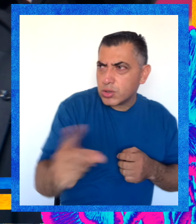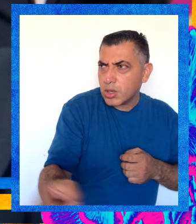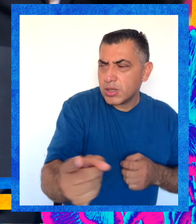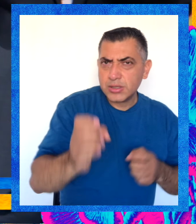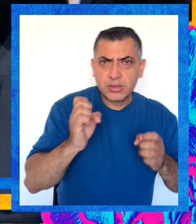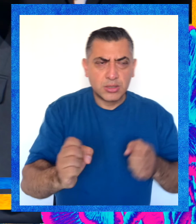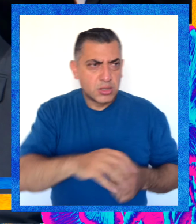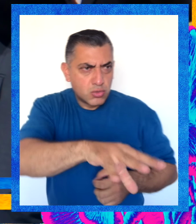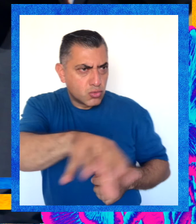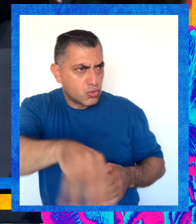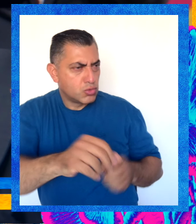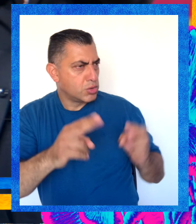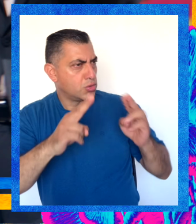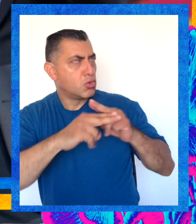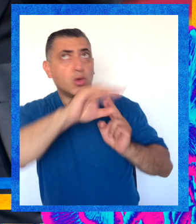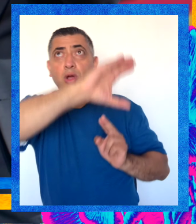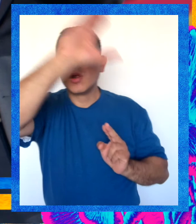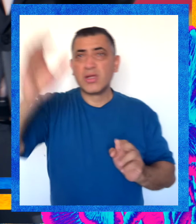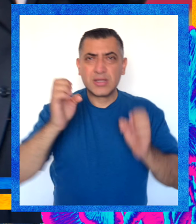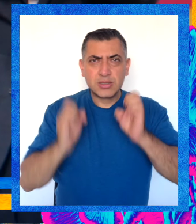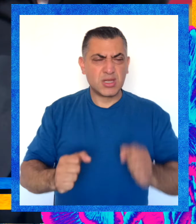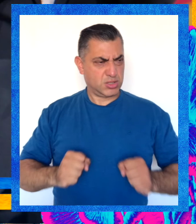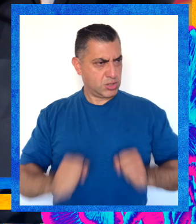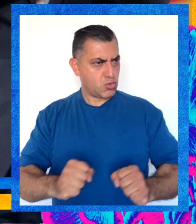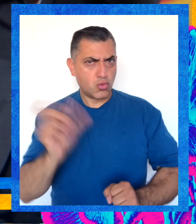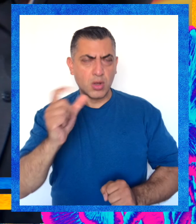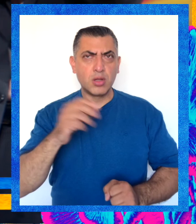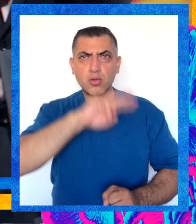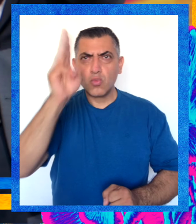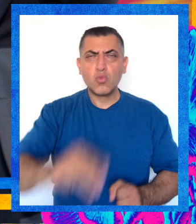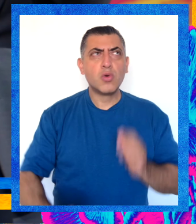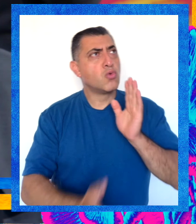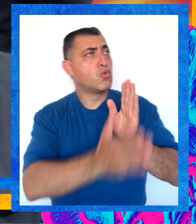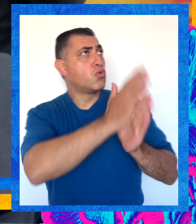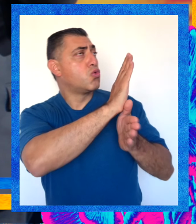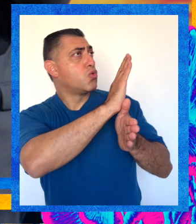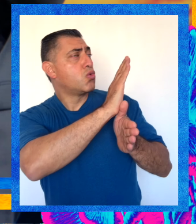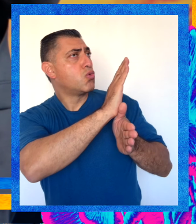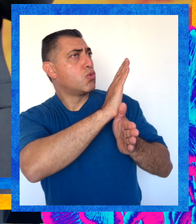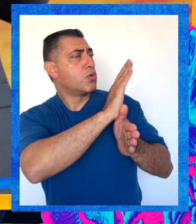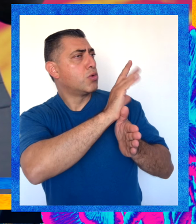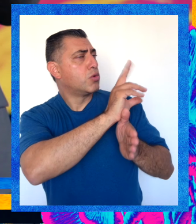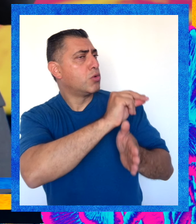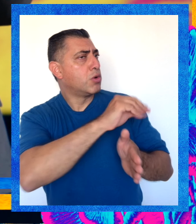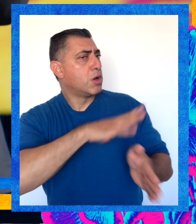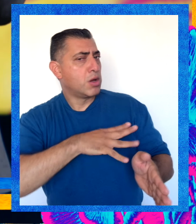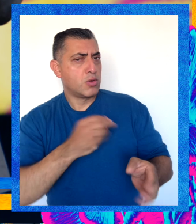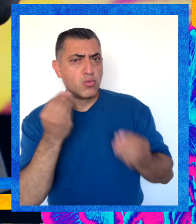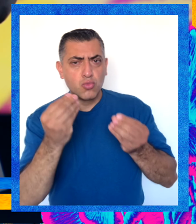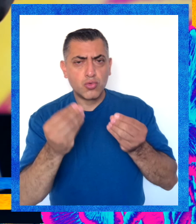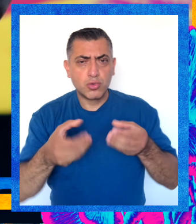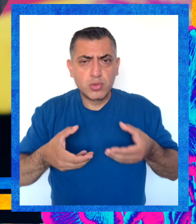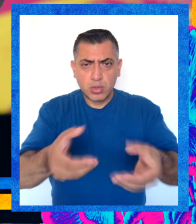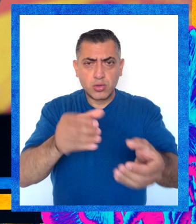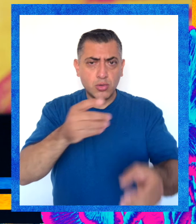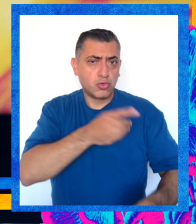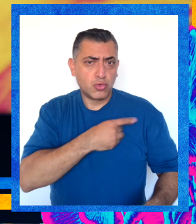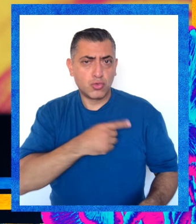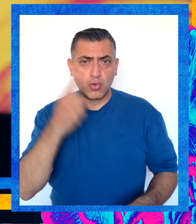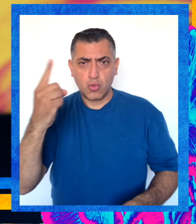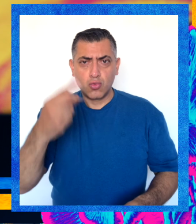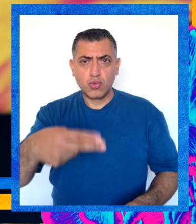estás buscando un hogar en el cielo estás seguro de que cuando mueras vas a ir a su presencia no hay muchos caminos solamente